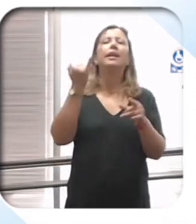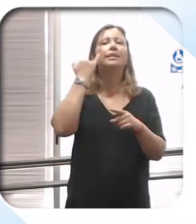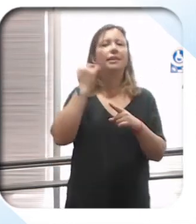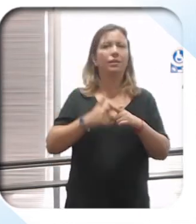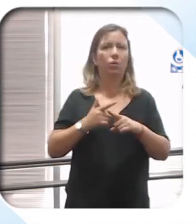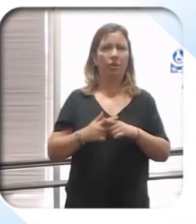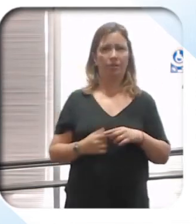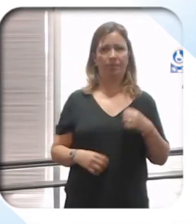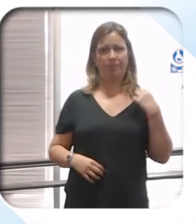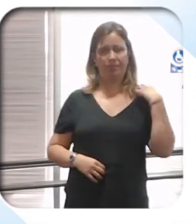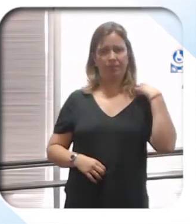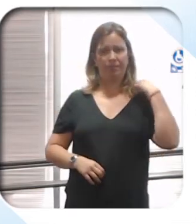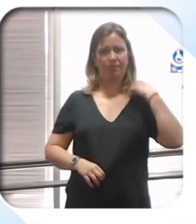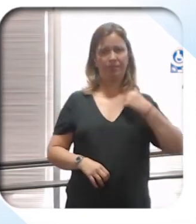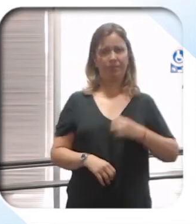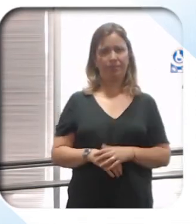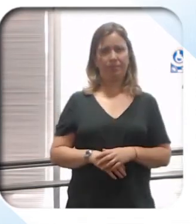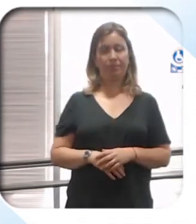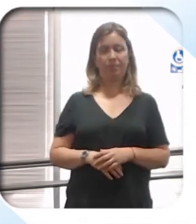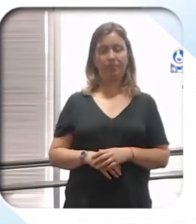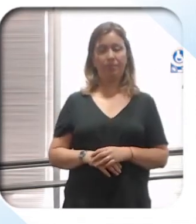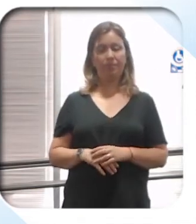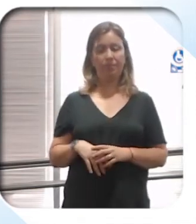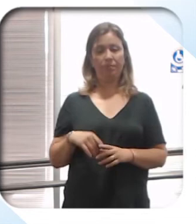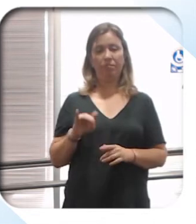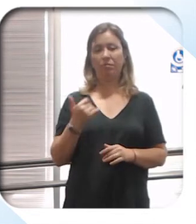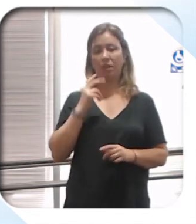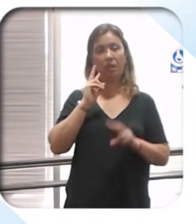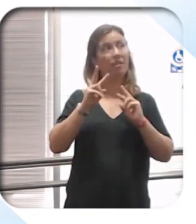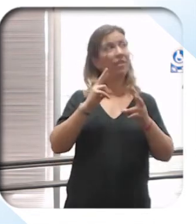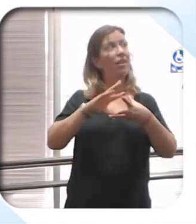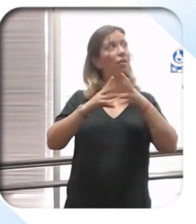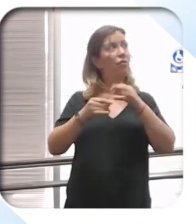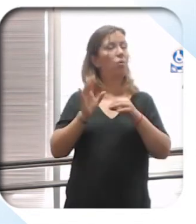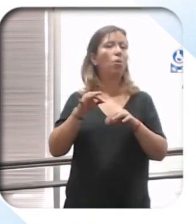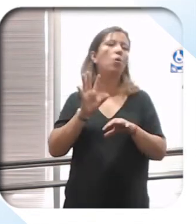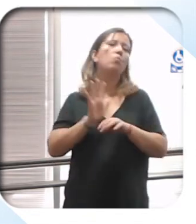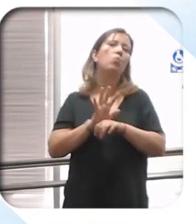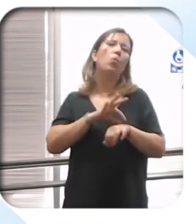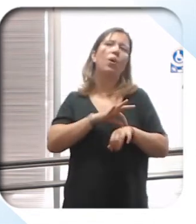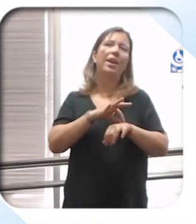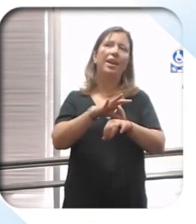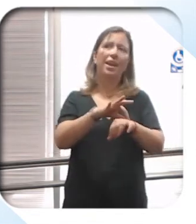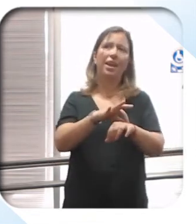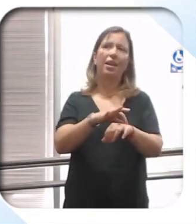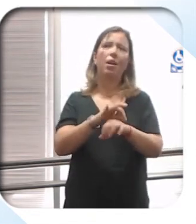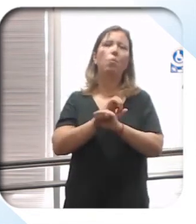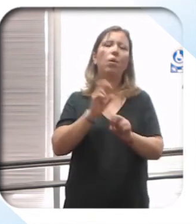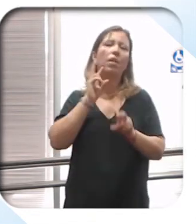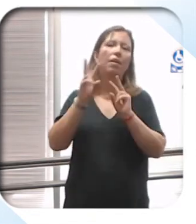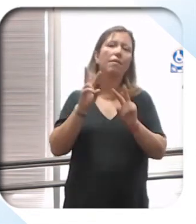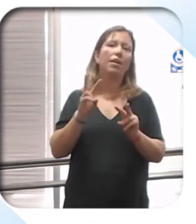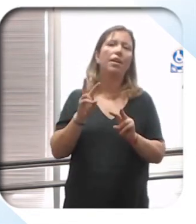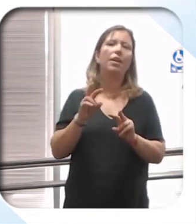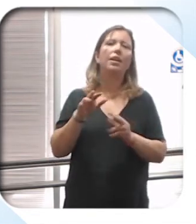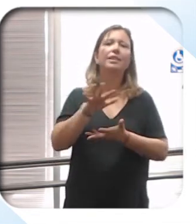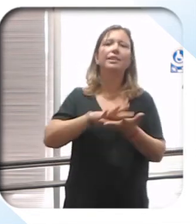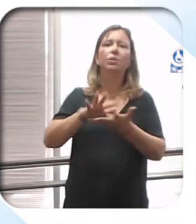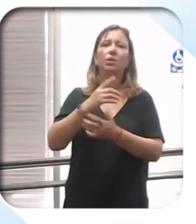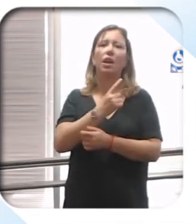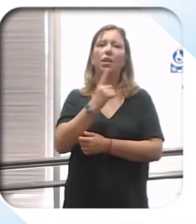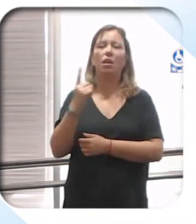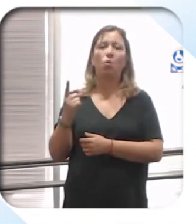sexualidad. Bueno, según los modelos, que es esto que yo te digo que son guías para ver cómo vemos y abordamos,